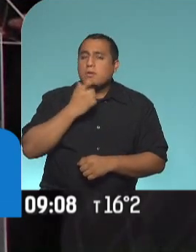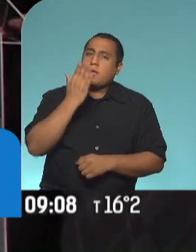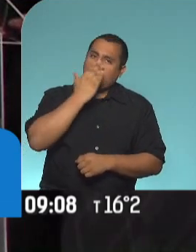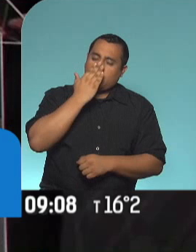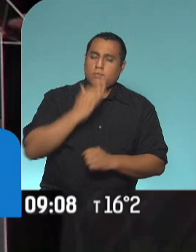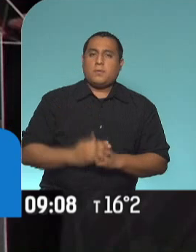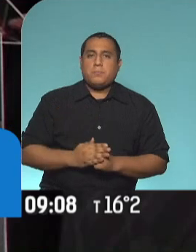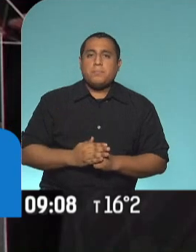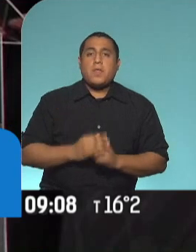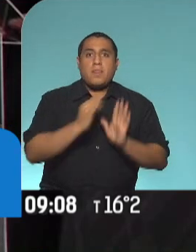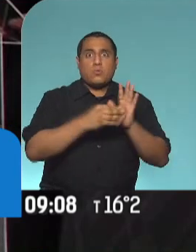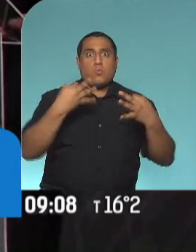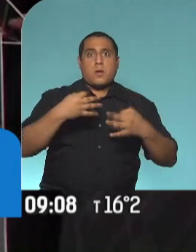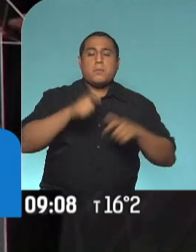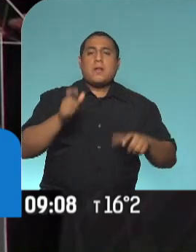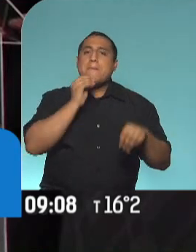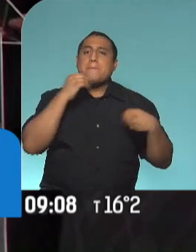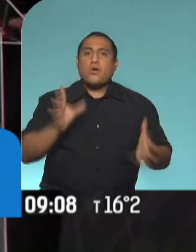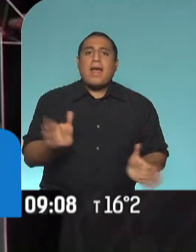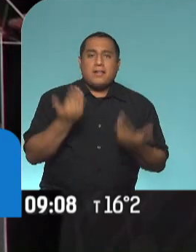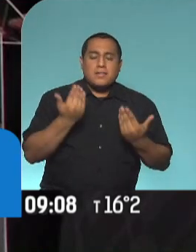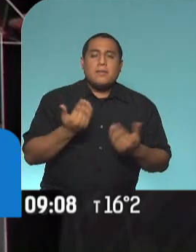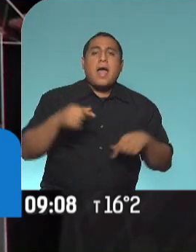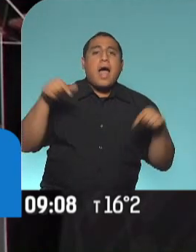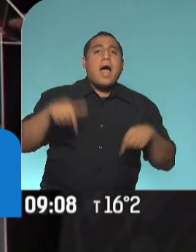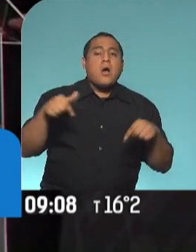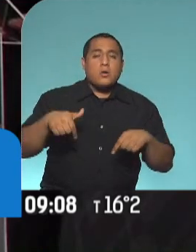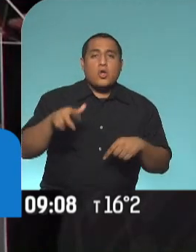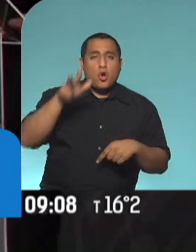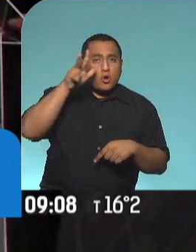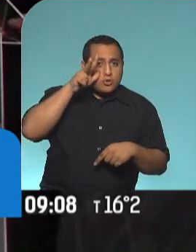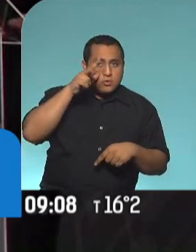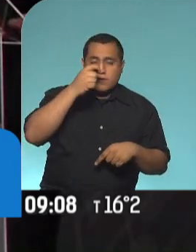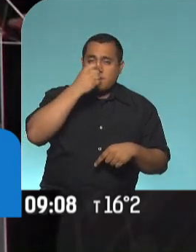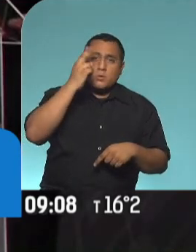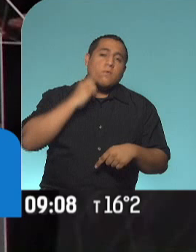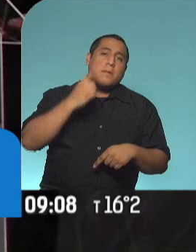Córdoba. El buen dato son los pacientes recuperados. Actualmente son